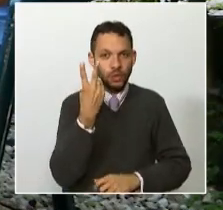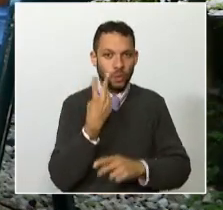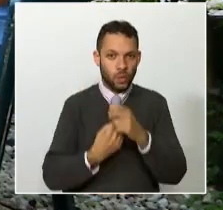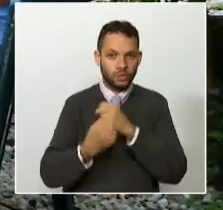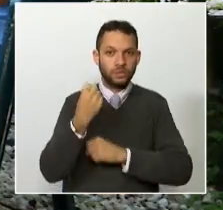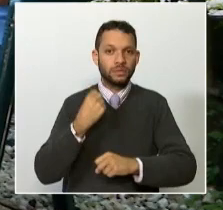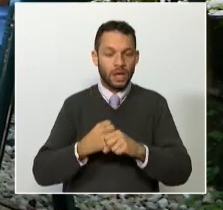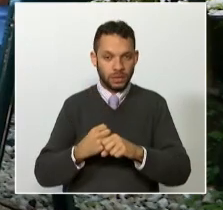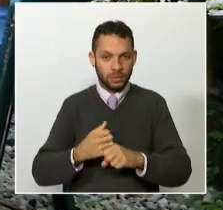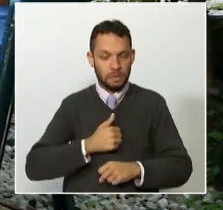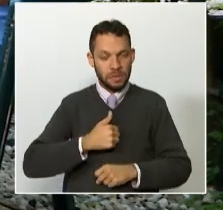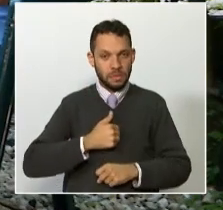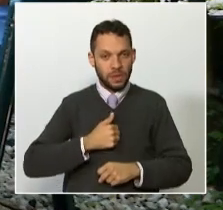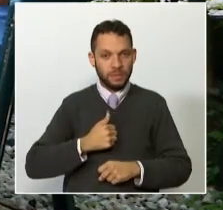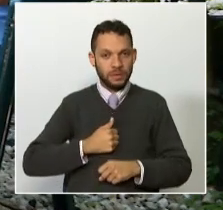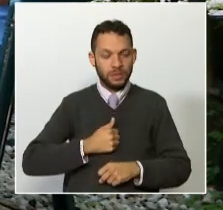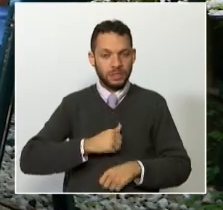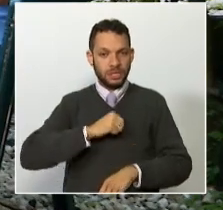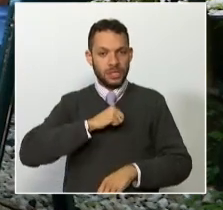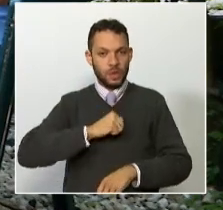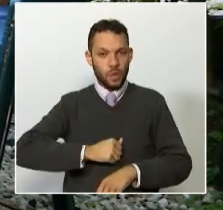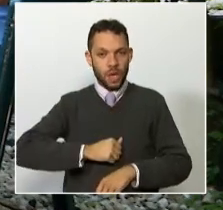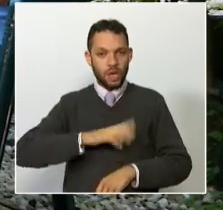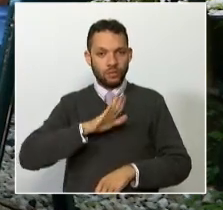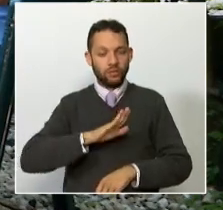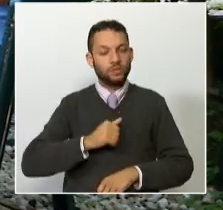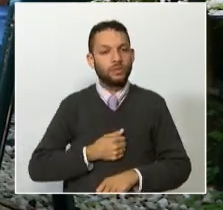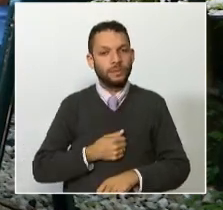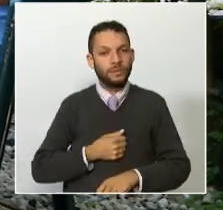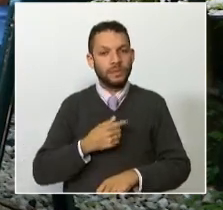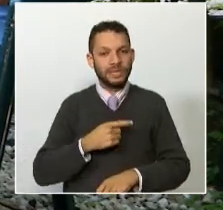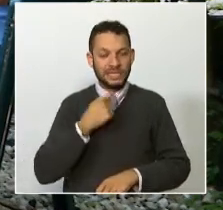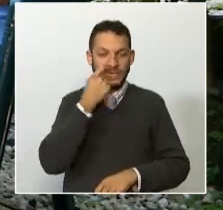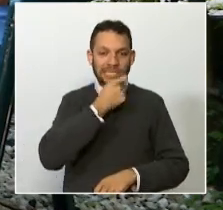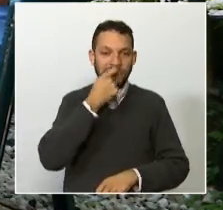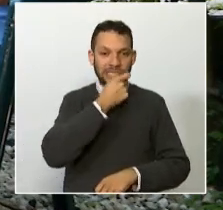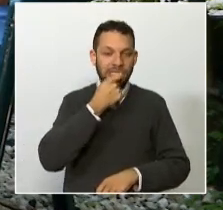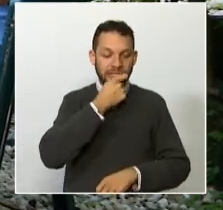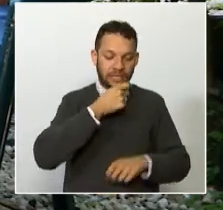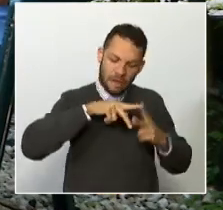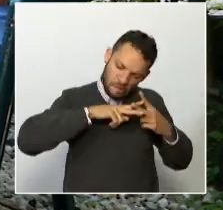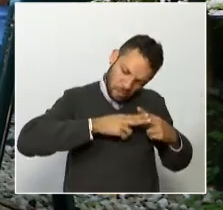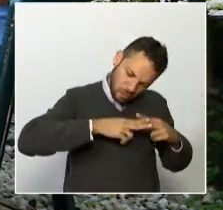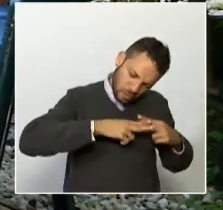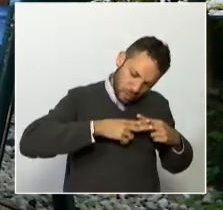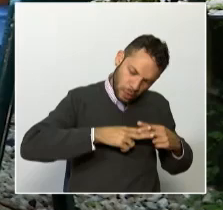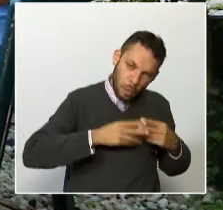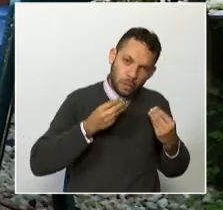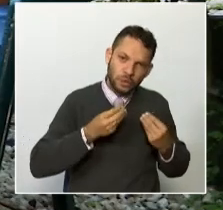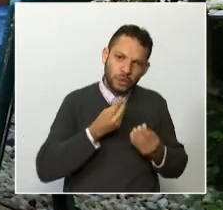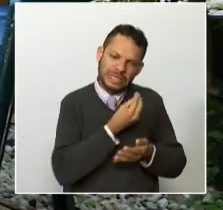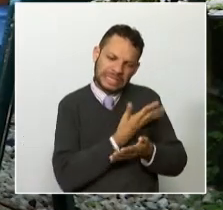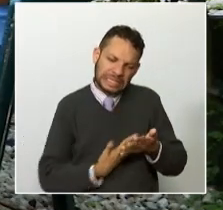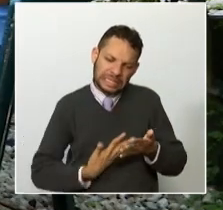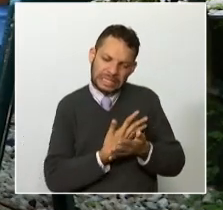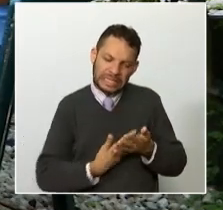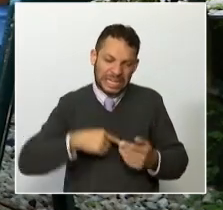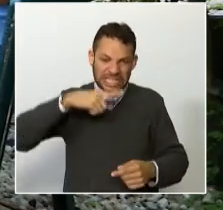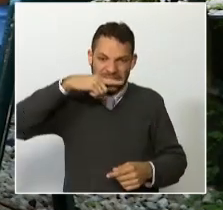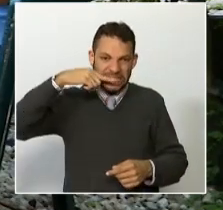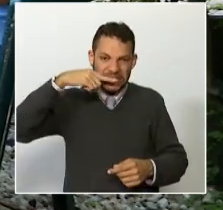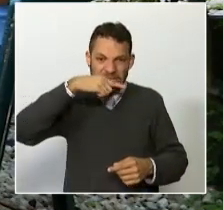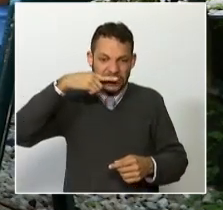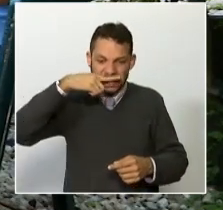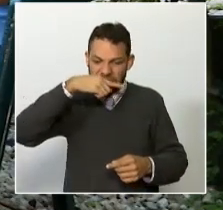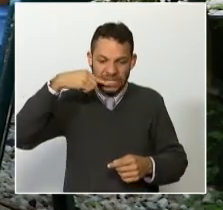años me hicieron una cirugía en las encías porque sangraba mucho, se me inflamaban